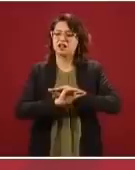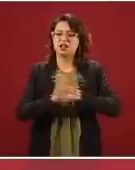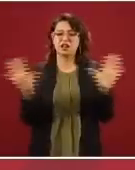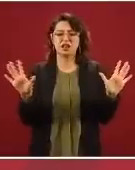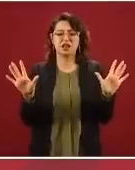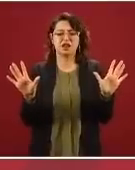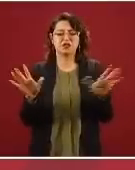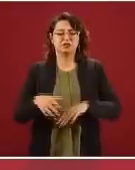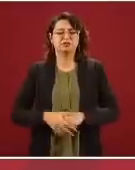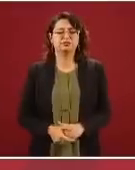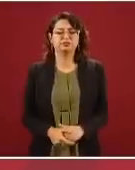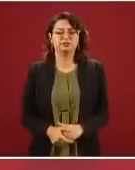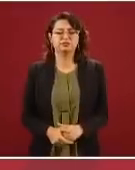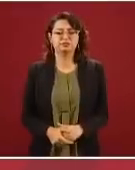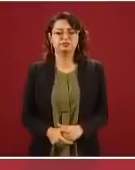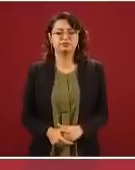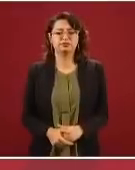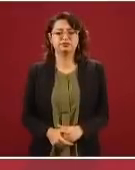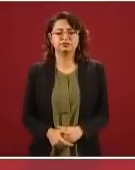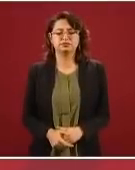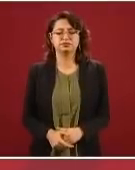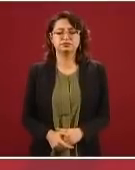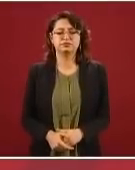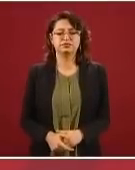que nosotros